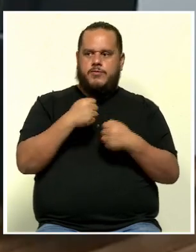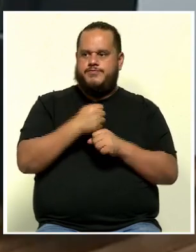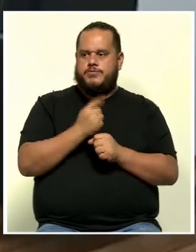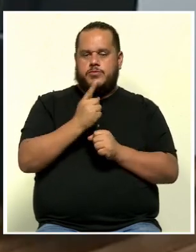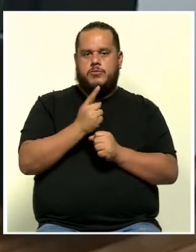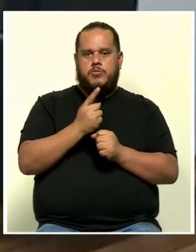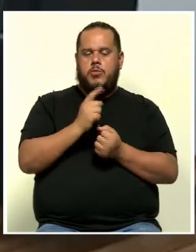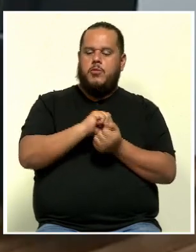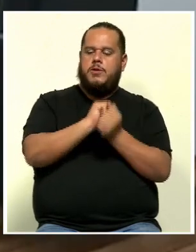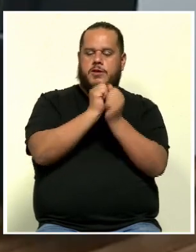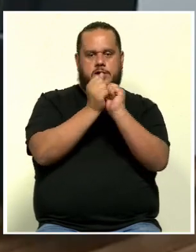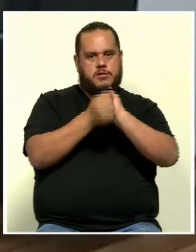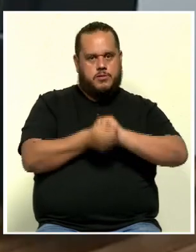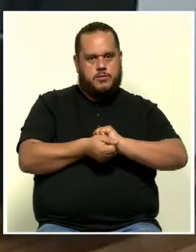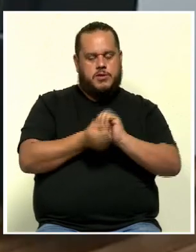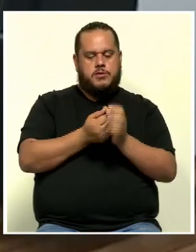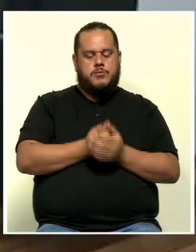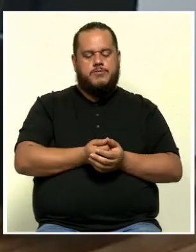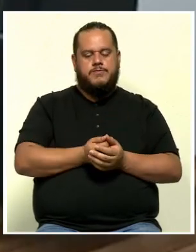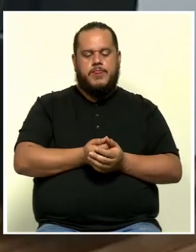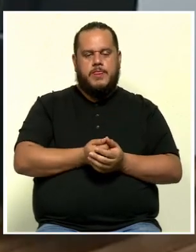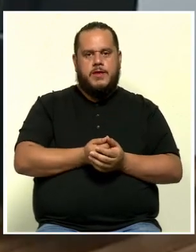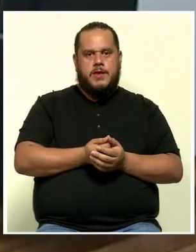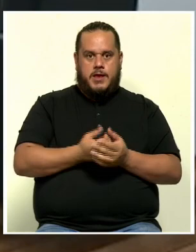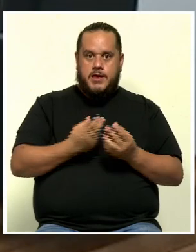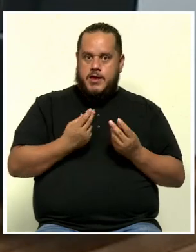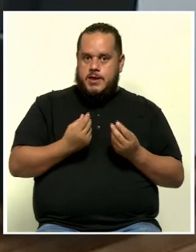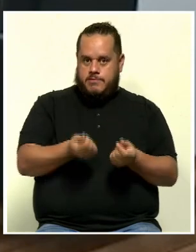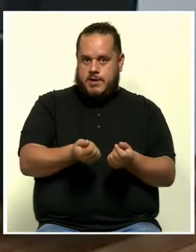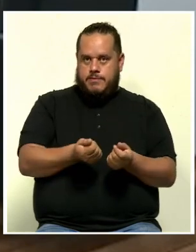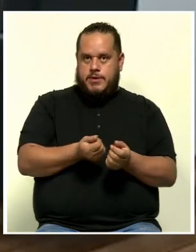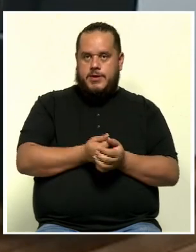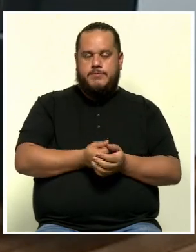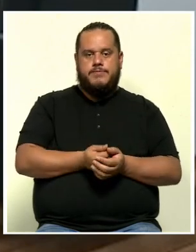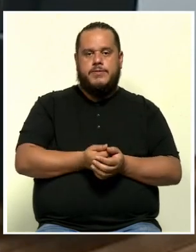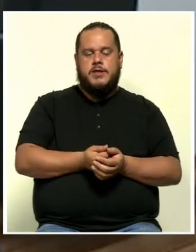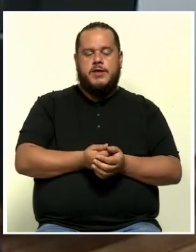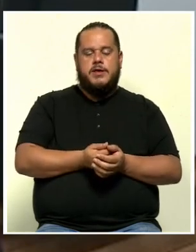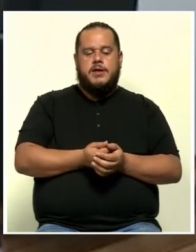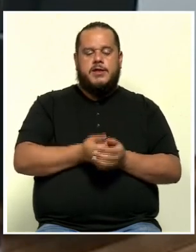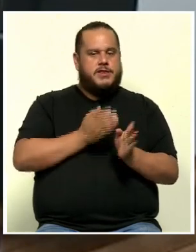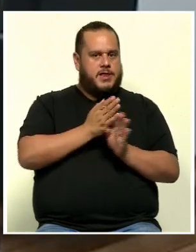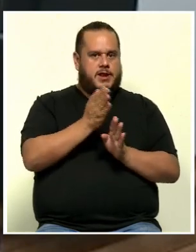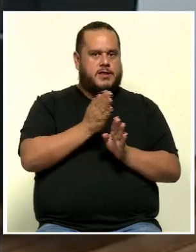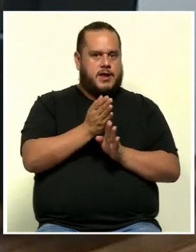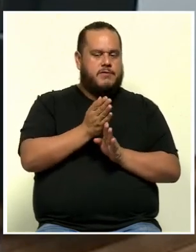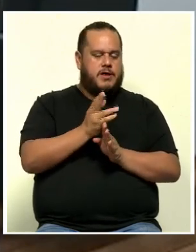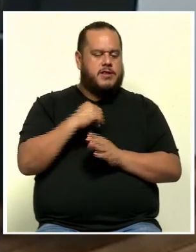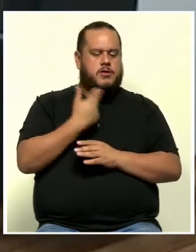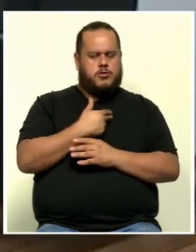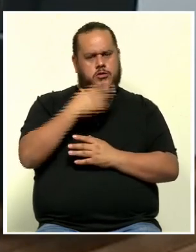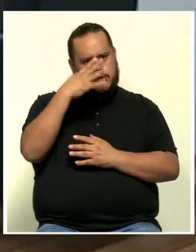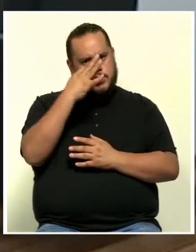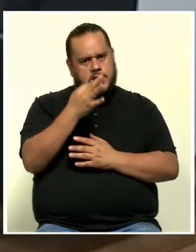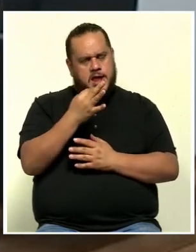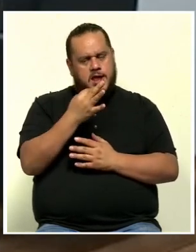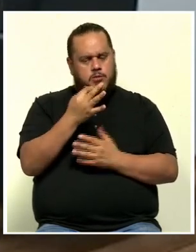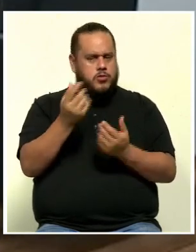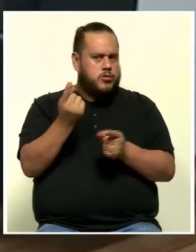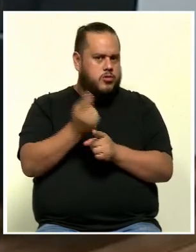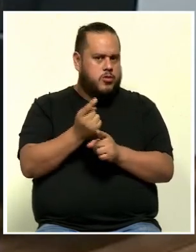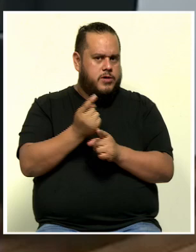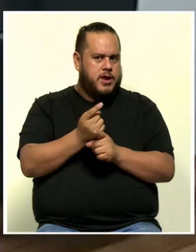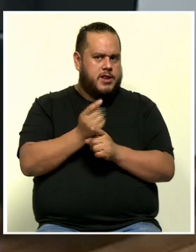una transformación rápida de las carreras que consideremos